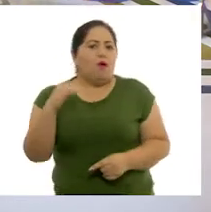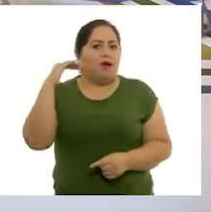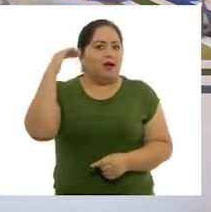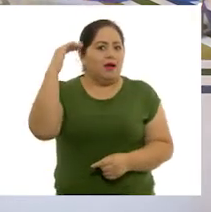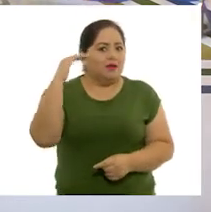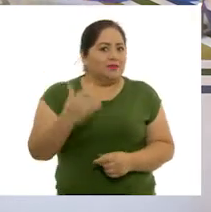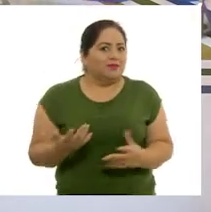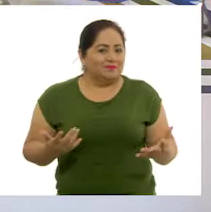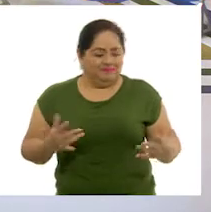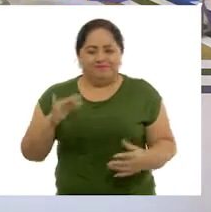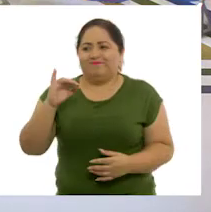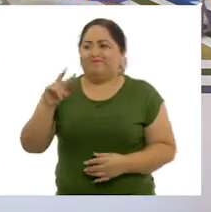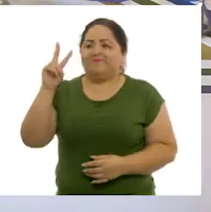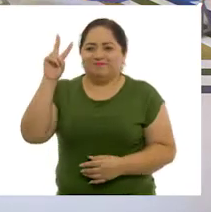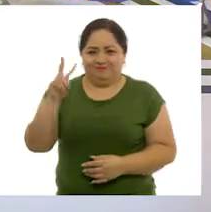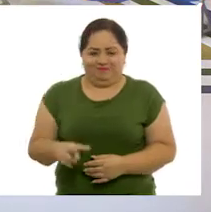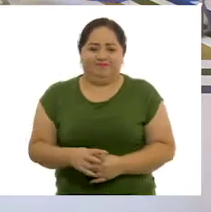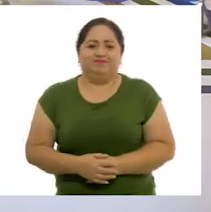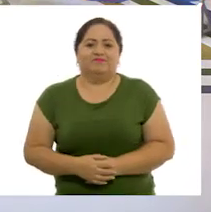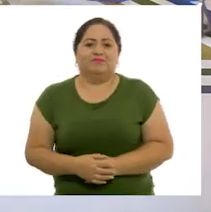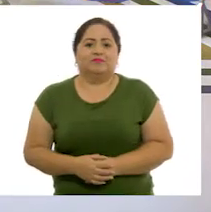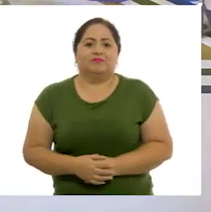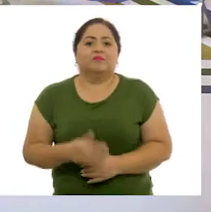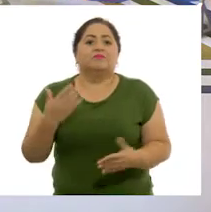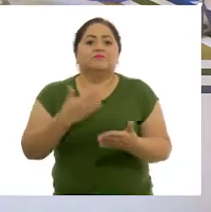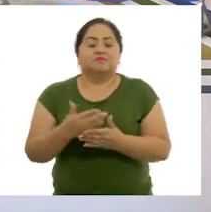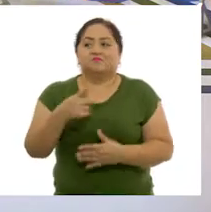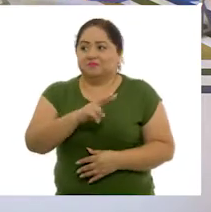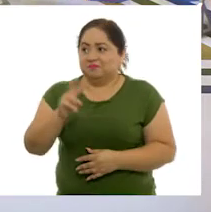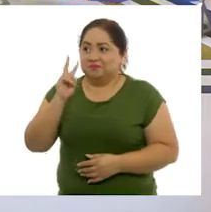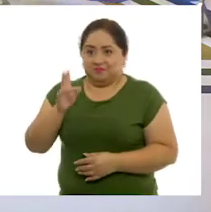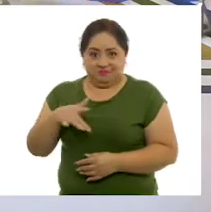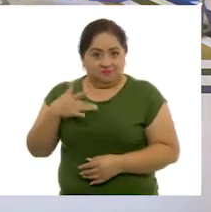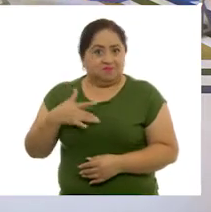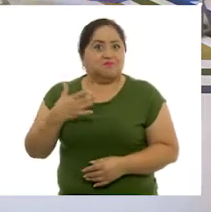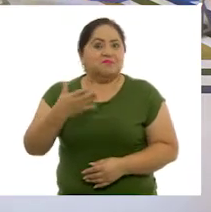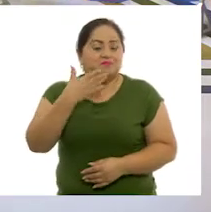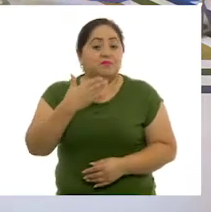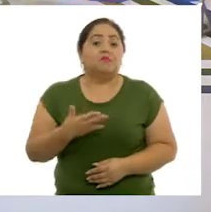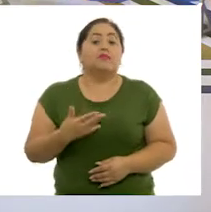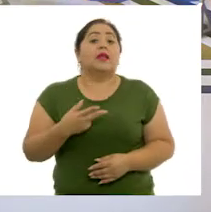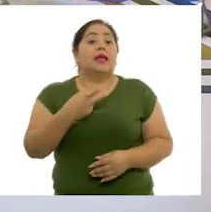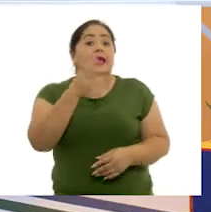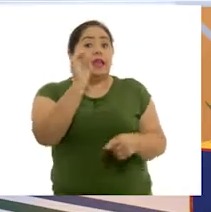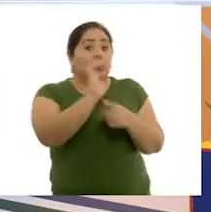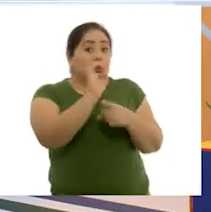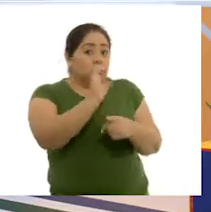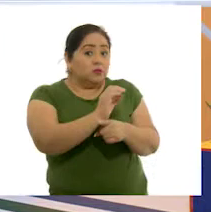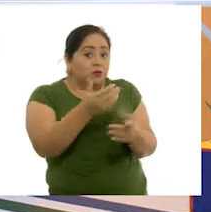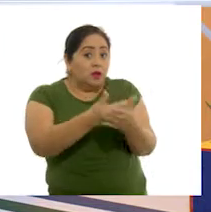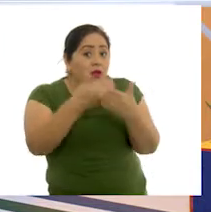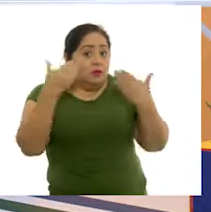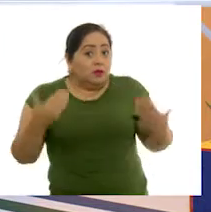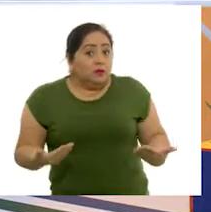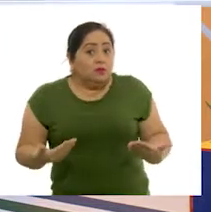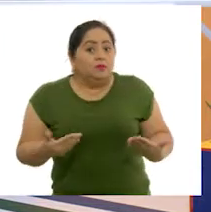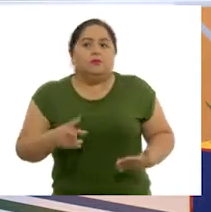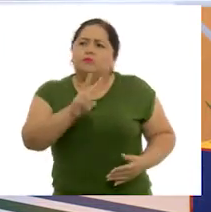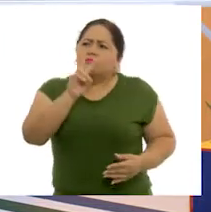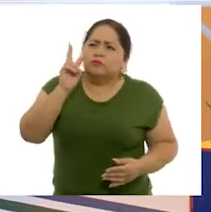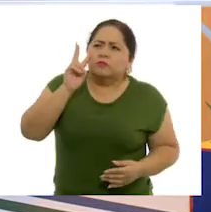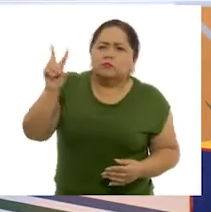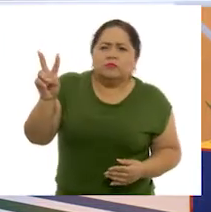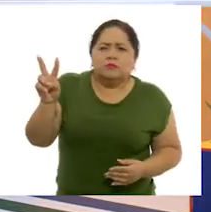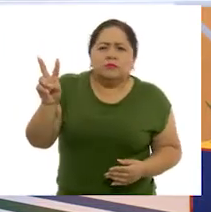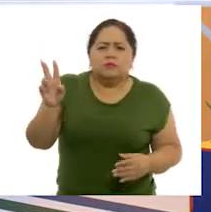Exactamente, exacto. ¿Qué te parece? Muy bien, ¿verdad? Muy bien. Pero entonces ahora vamos a ver